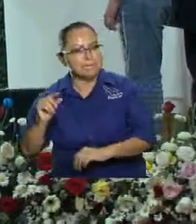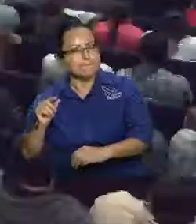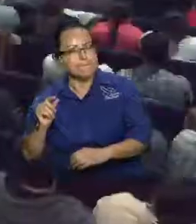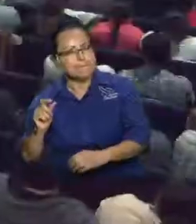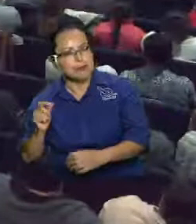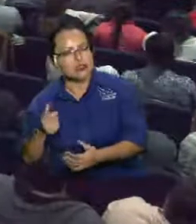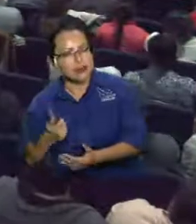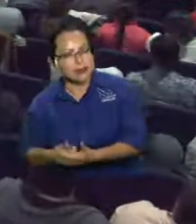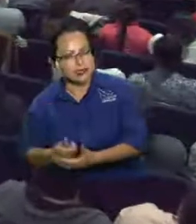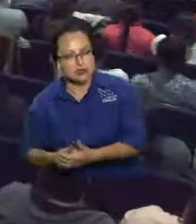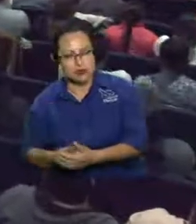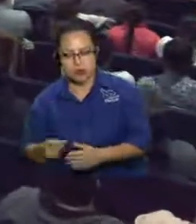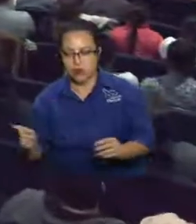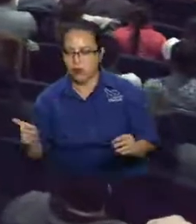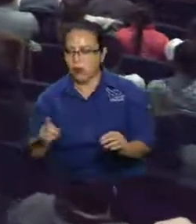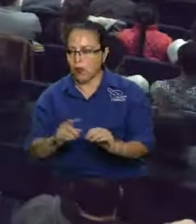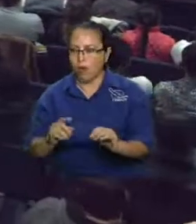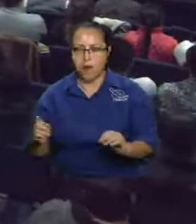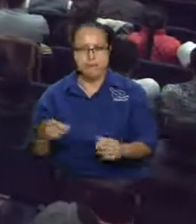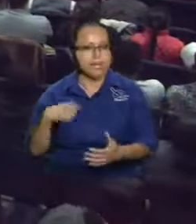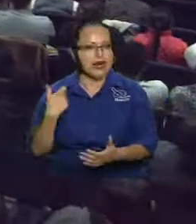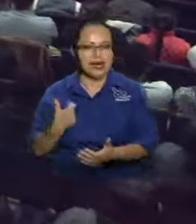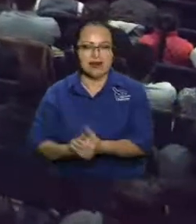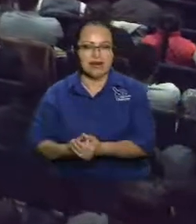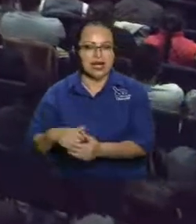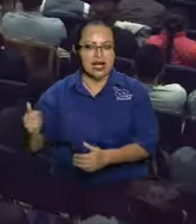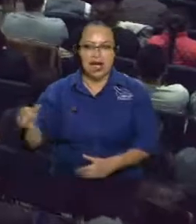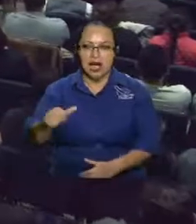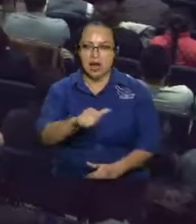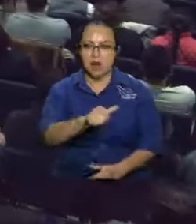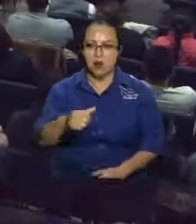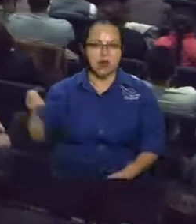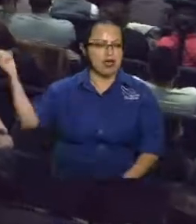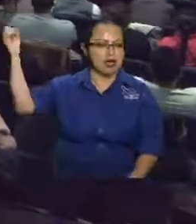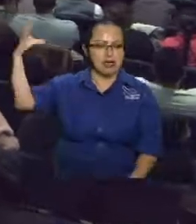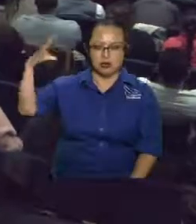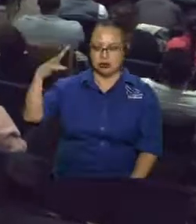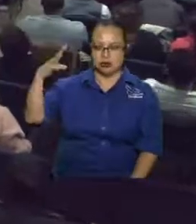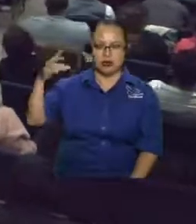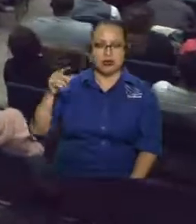No pagaban ni luz ni agua.